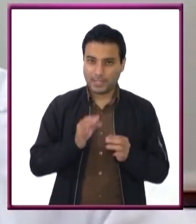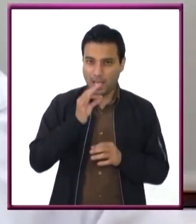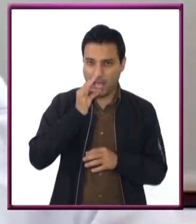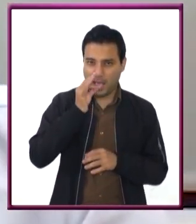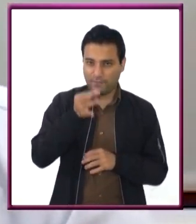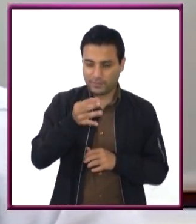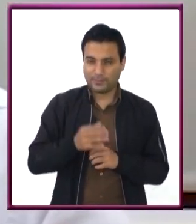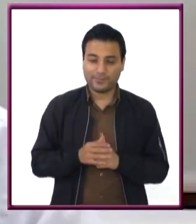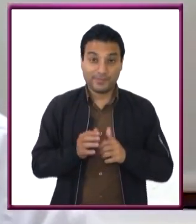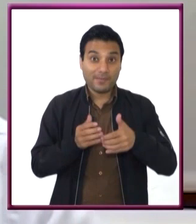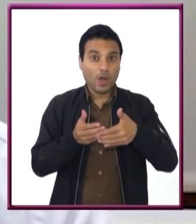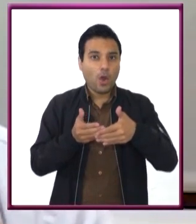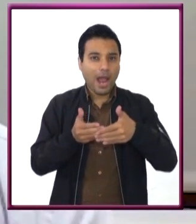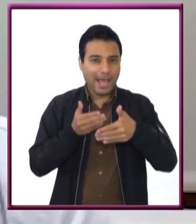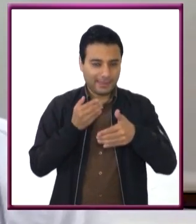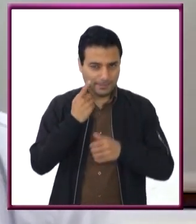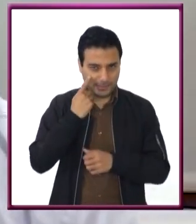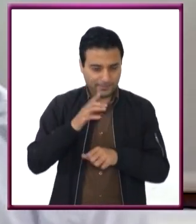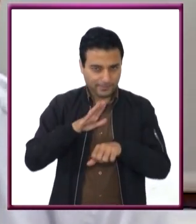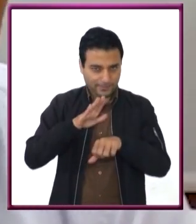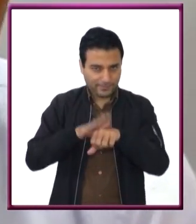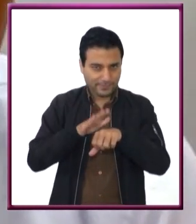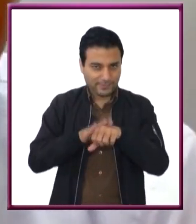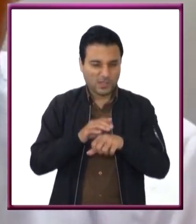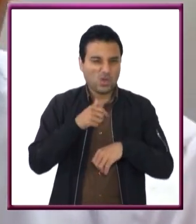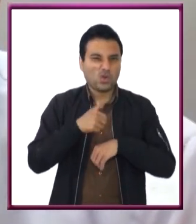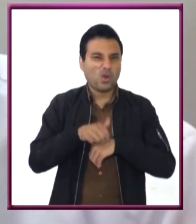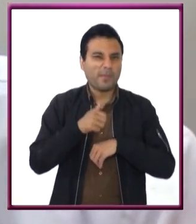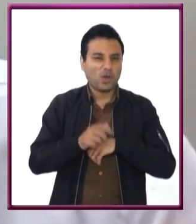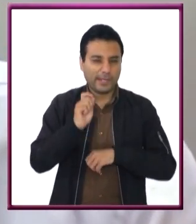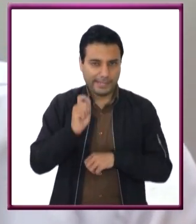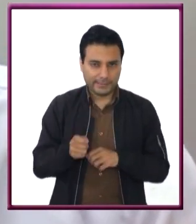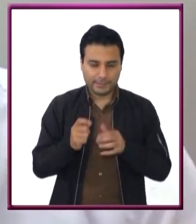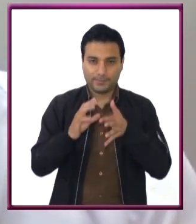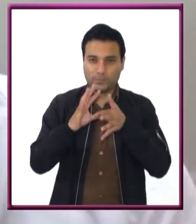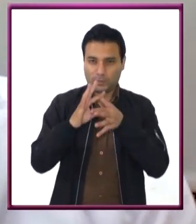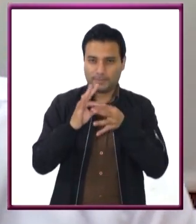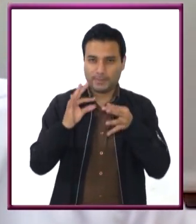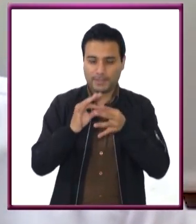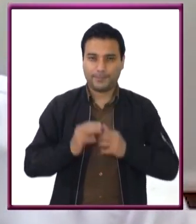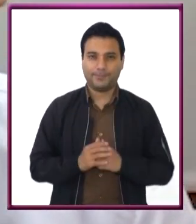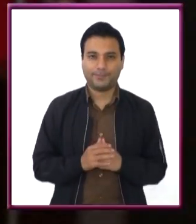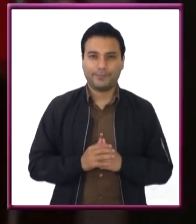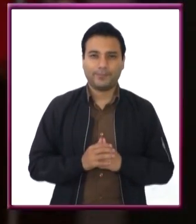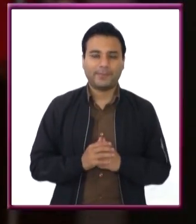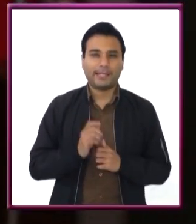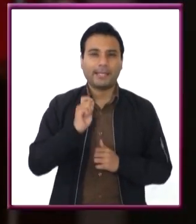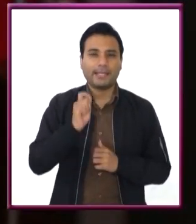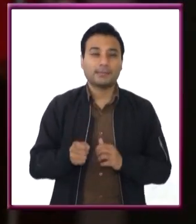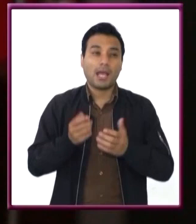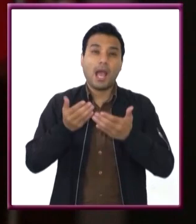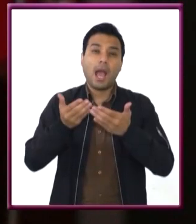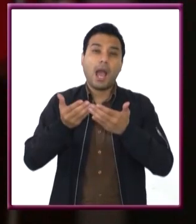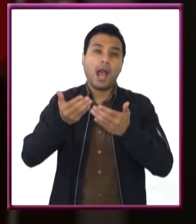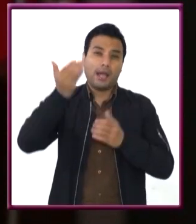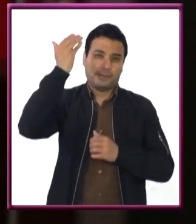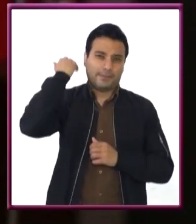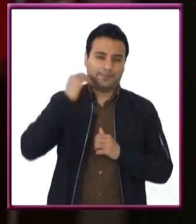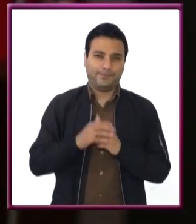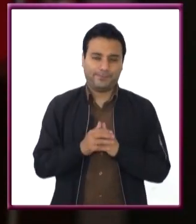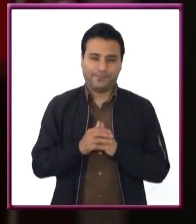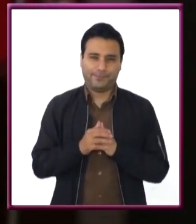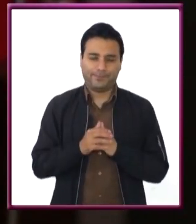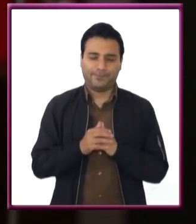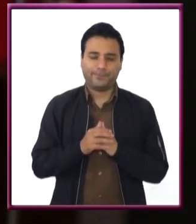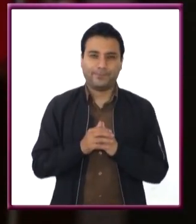antes hago una antesala para que digas, bueno, ¿qué significa ese número de factor de seguridad? Resulta que hace tiempo